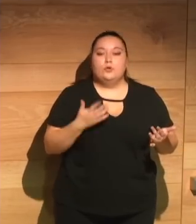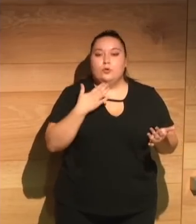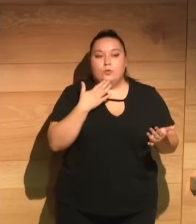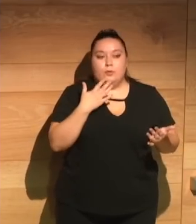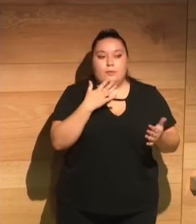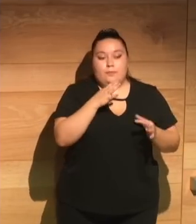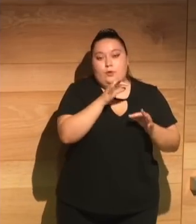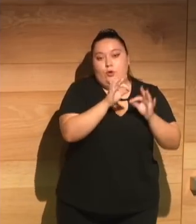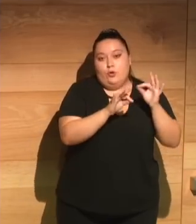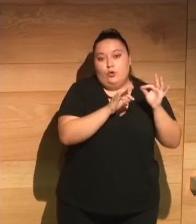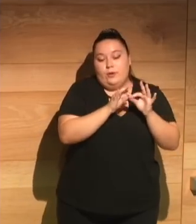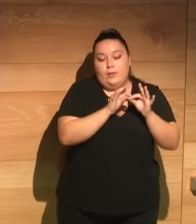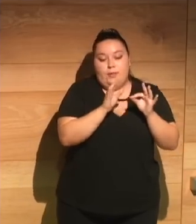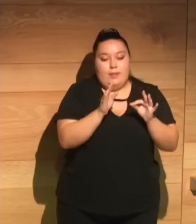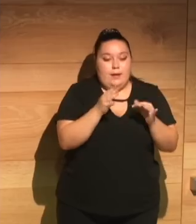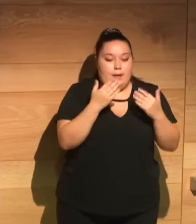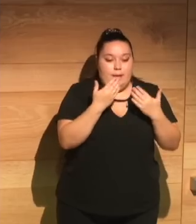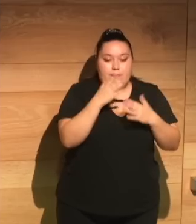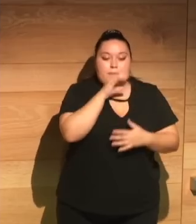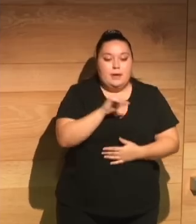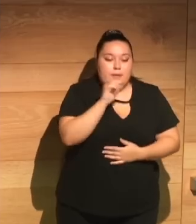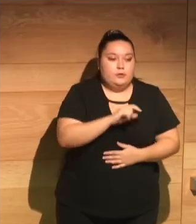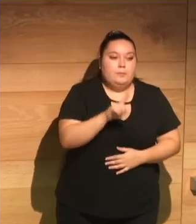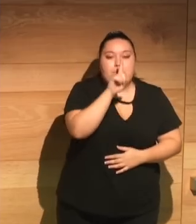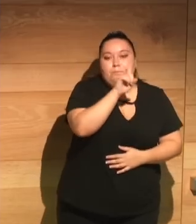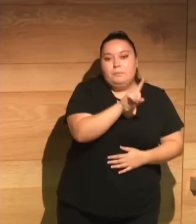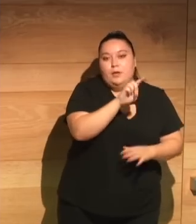del 28 de diciembre de